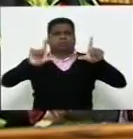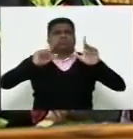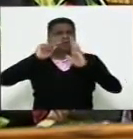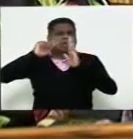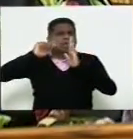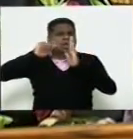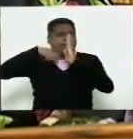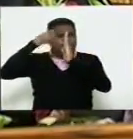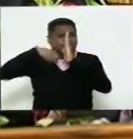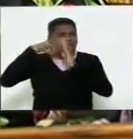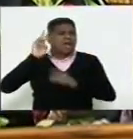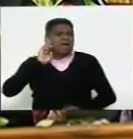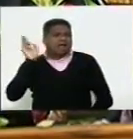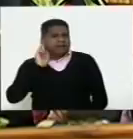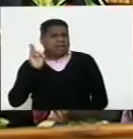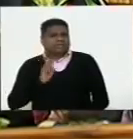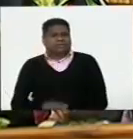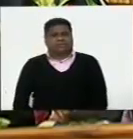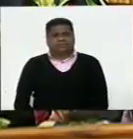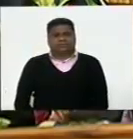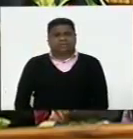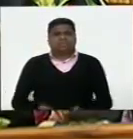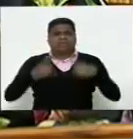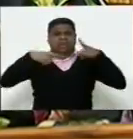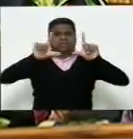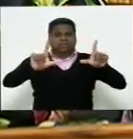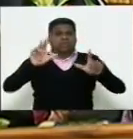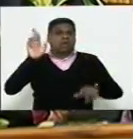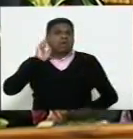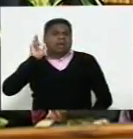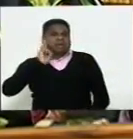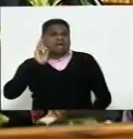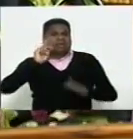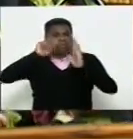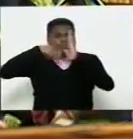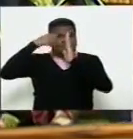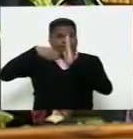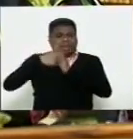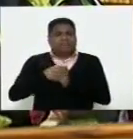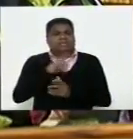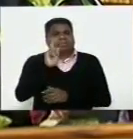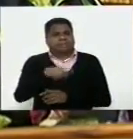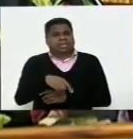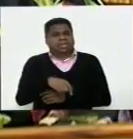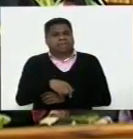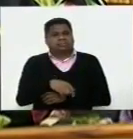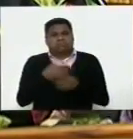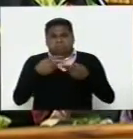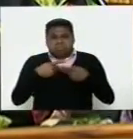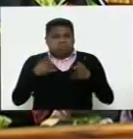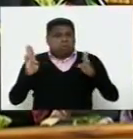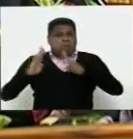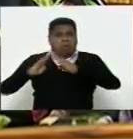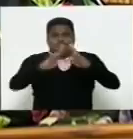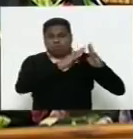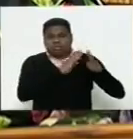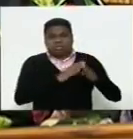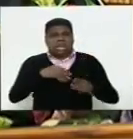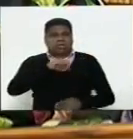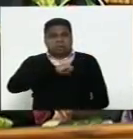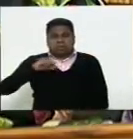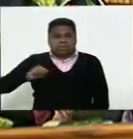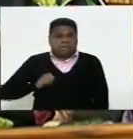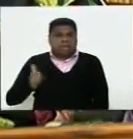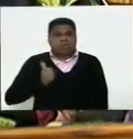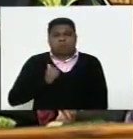30. Los medios de comunicación social, públicos, privados y comunitarios, escritos,